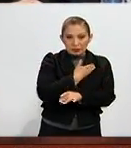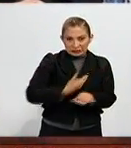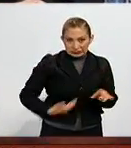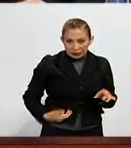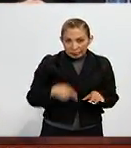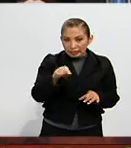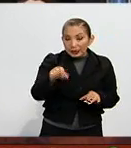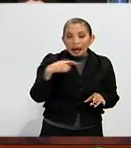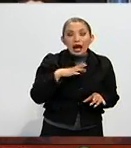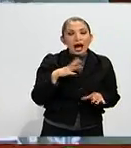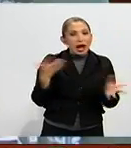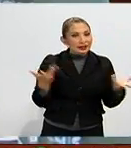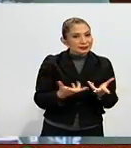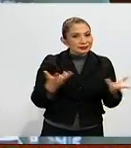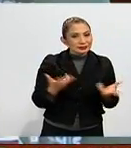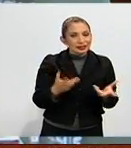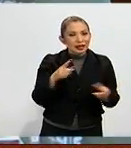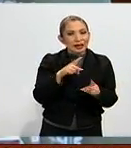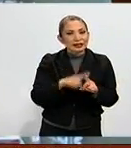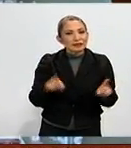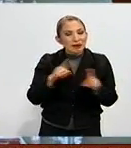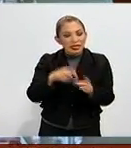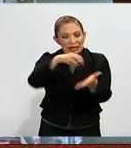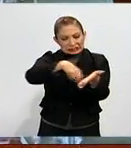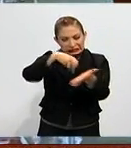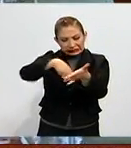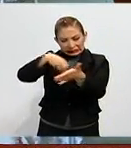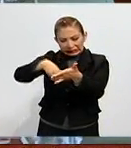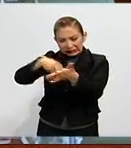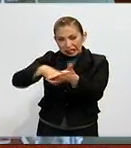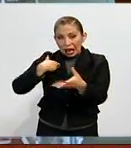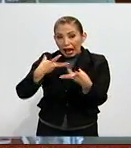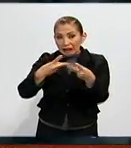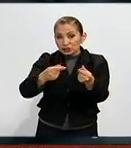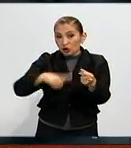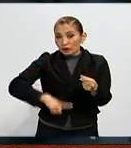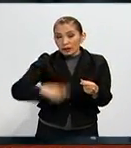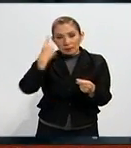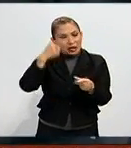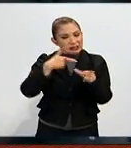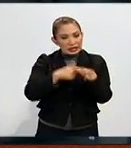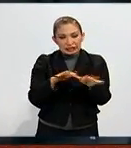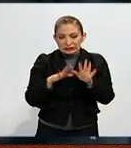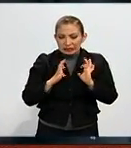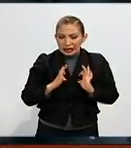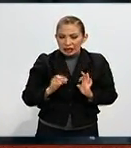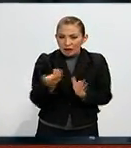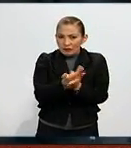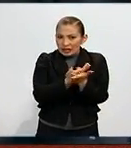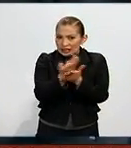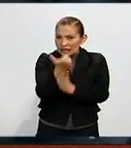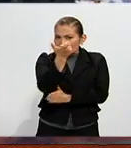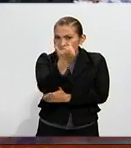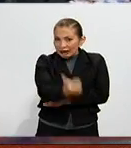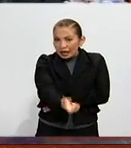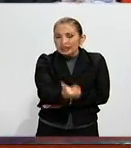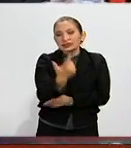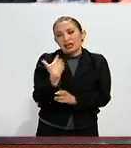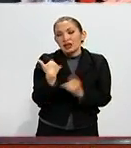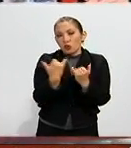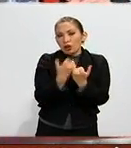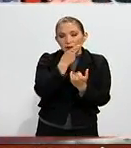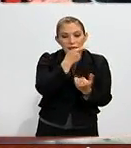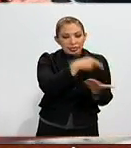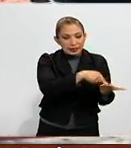presidente Peña dijo que se van a realizar los ajustes necesarios al gasto para mantener la solidez de las finanzas públicas, tal y